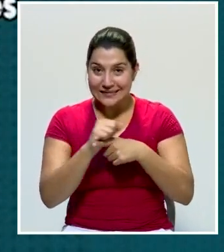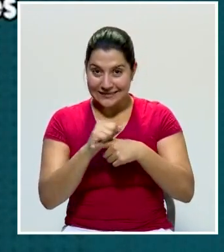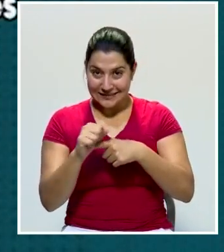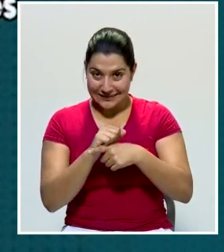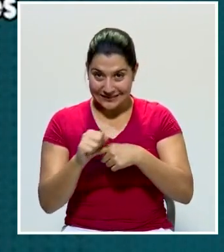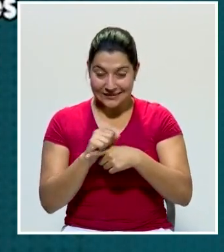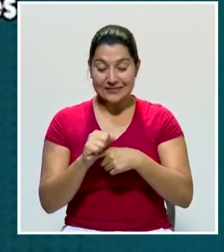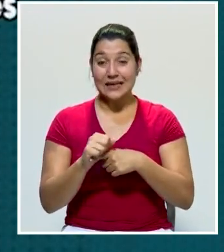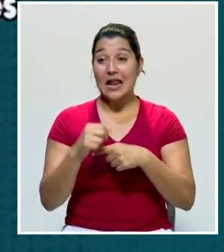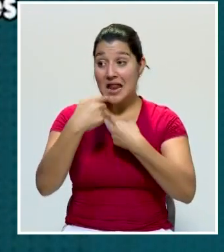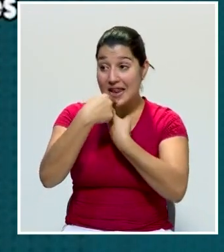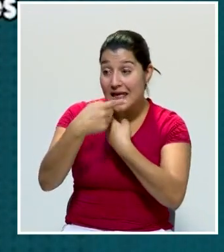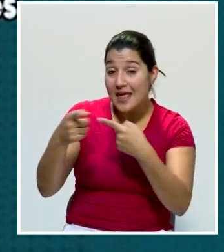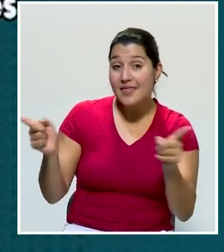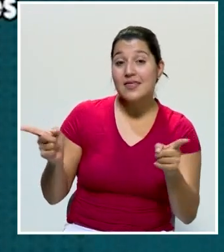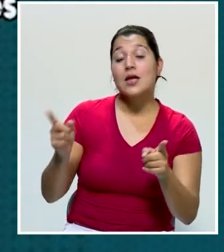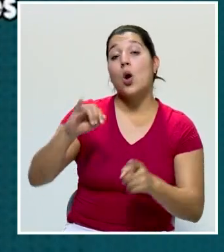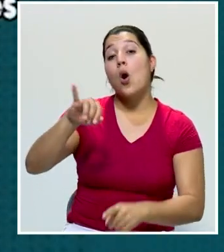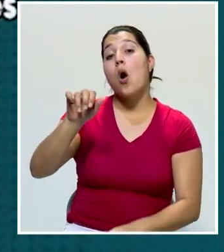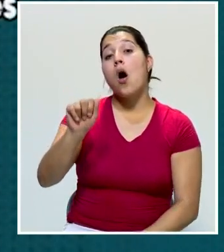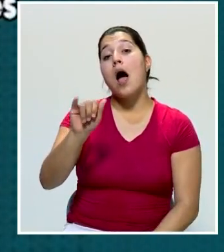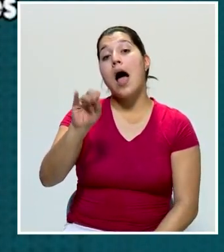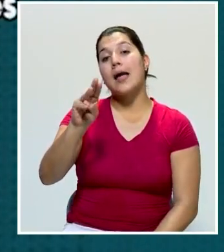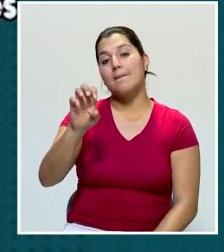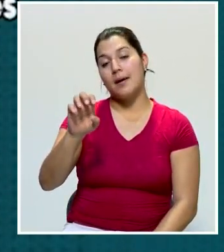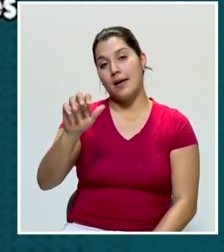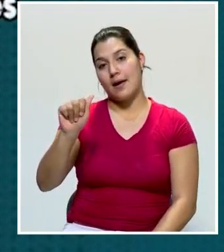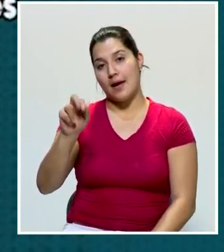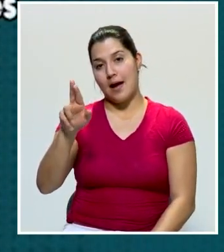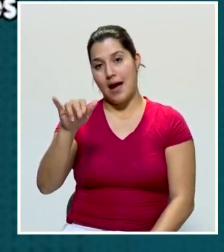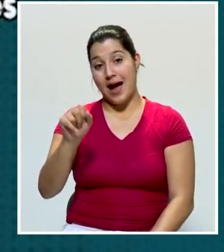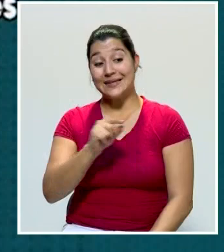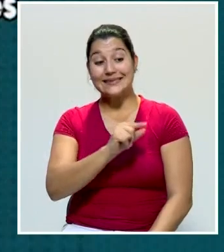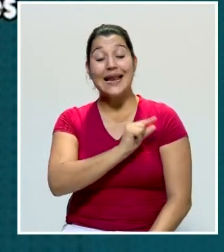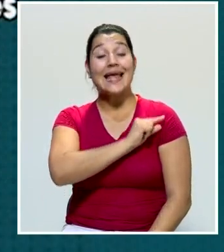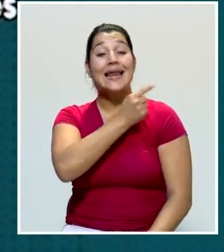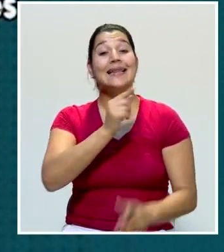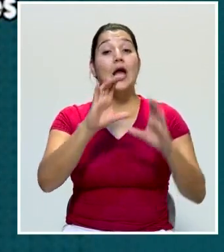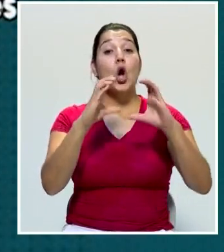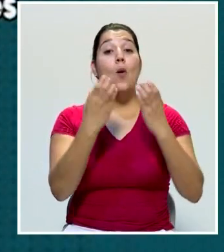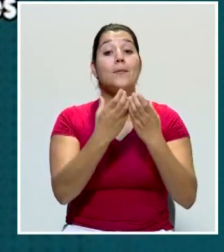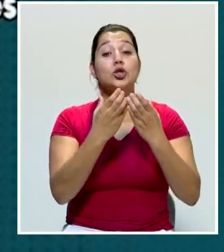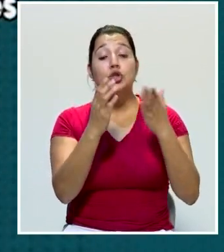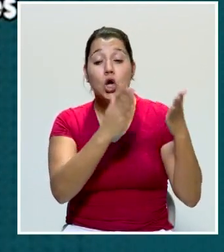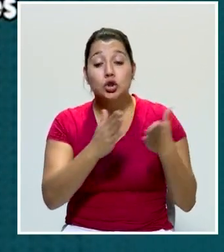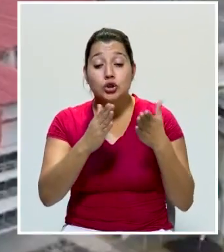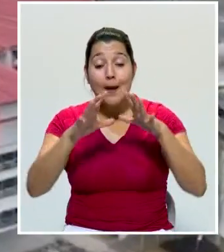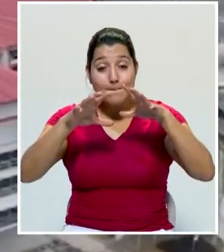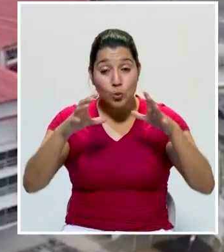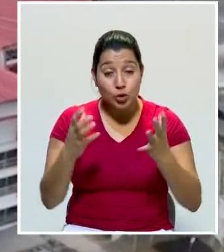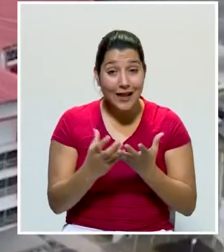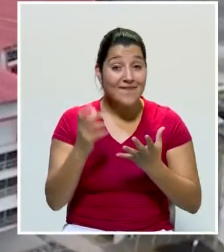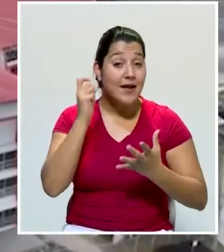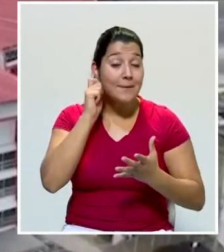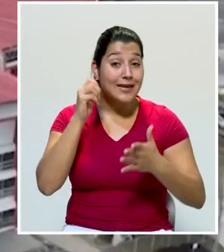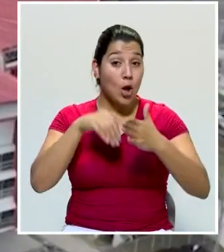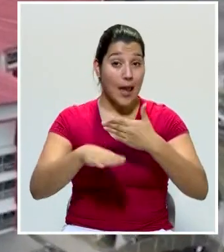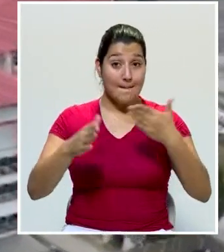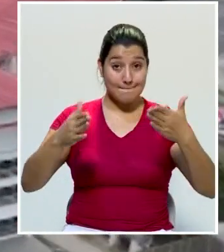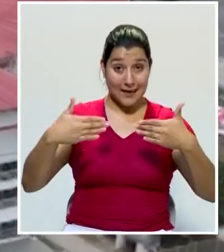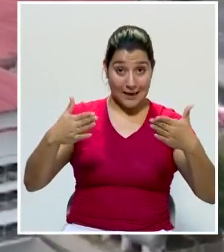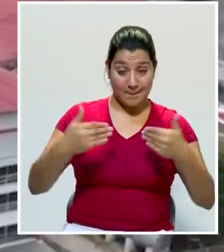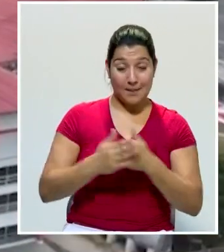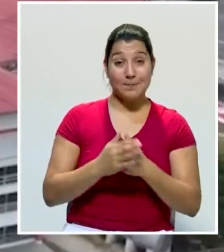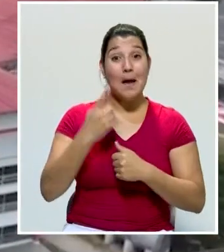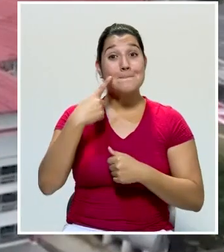a medios internacionales Jaime Arias, gerente del comité organizador del Mundial Femenino en Panamá. Para la Federación